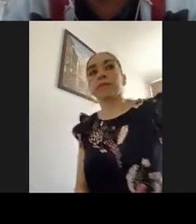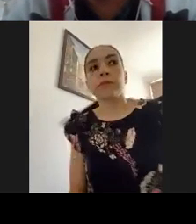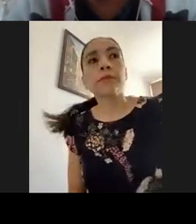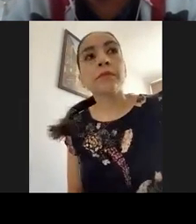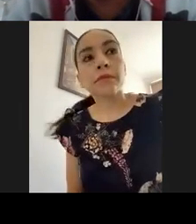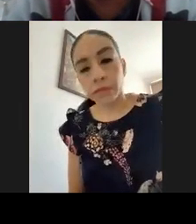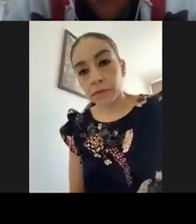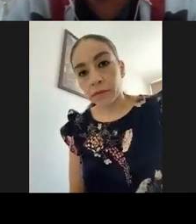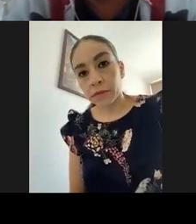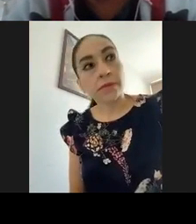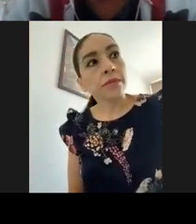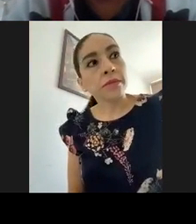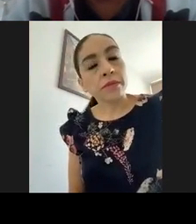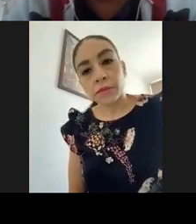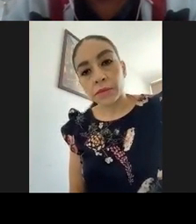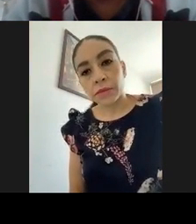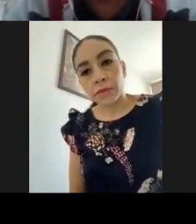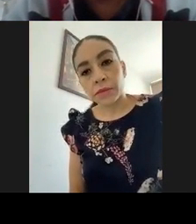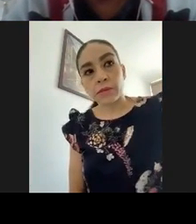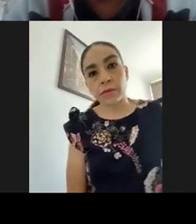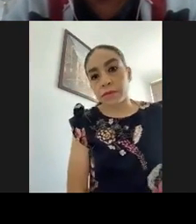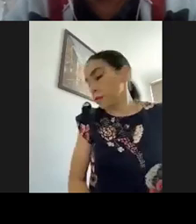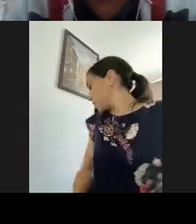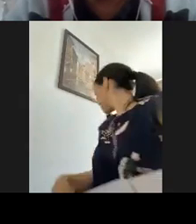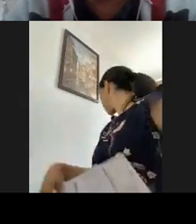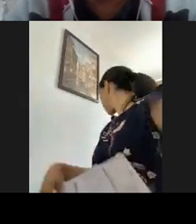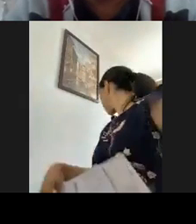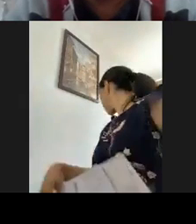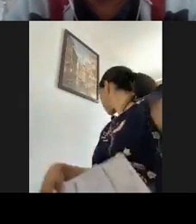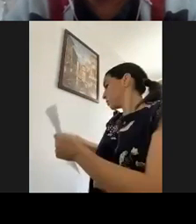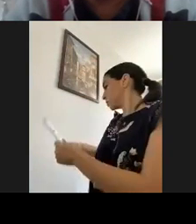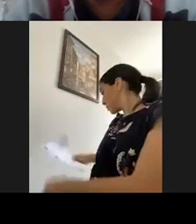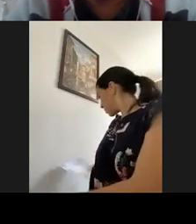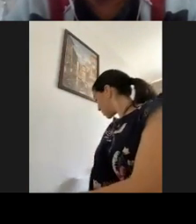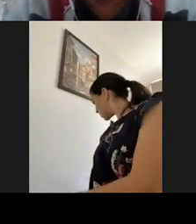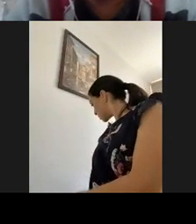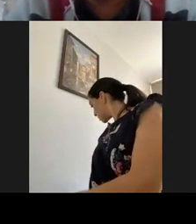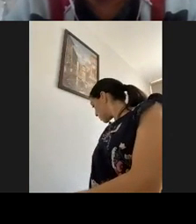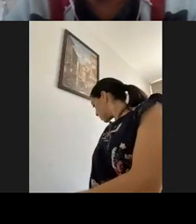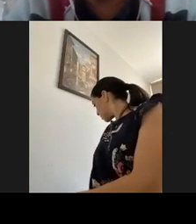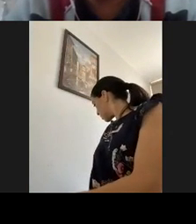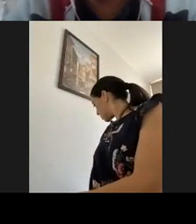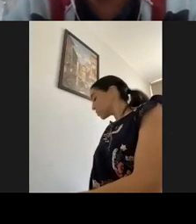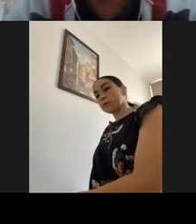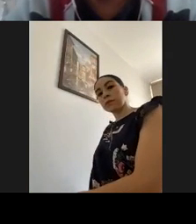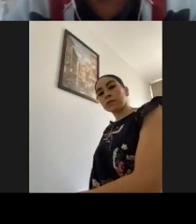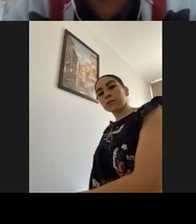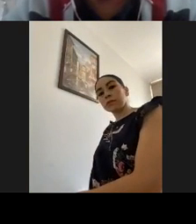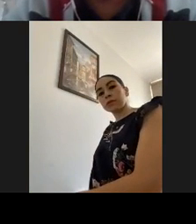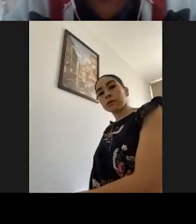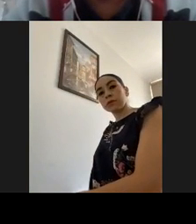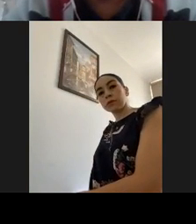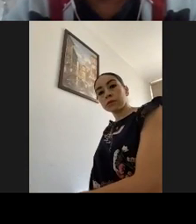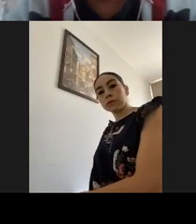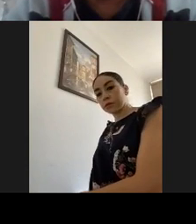todos. Agradecerles la oportunidad de recibirnos aquí en la Comisión de Movilidad. Como bien lo dice el presidente de la